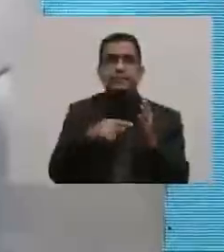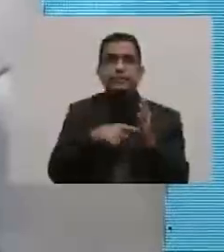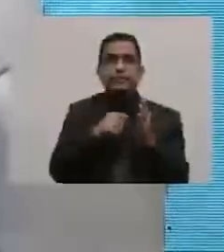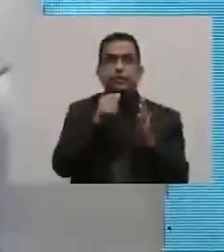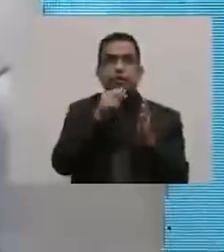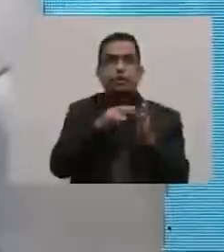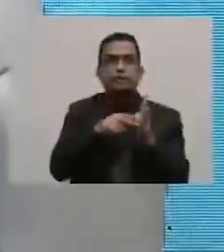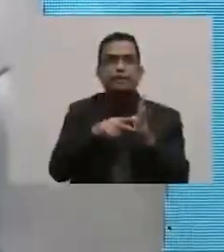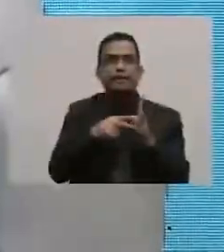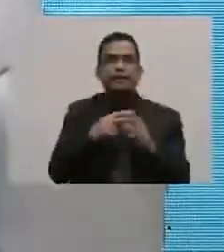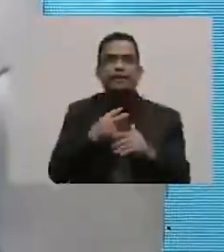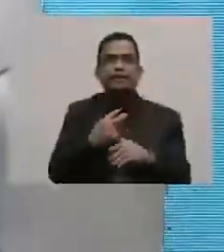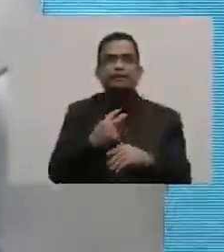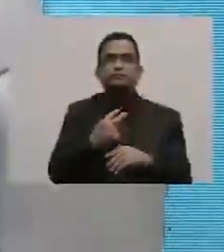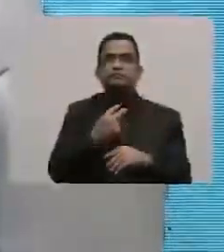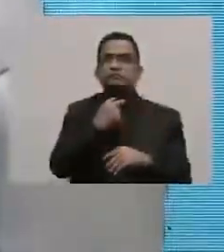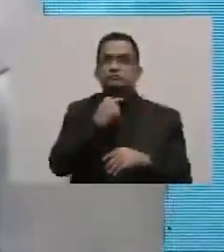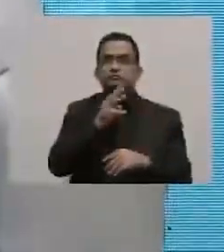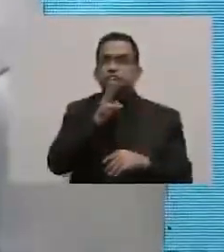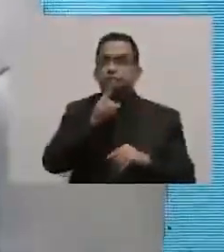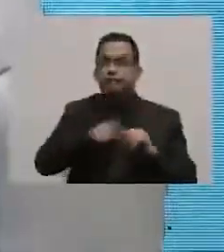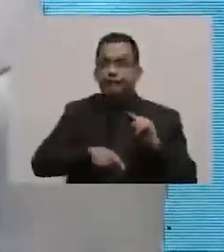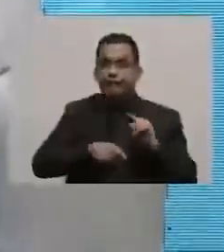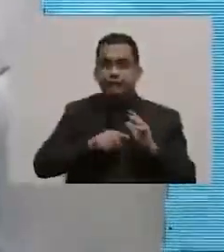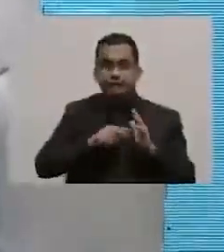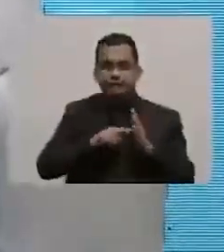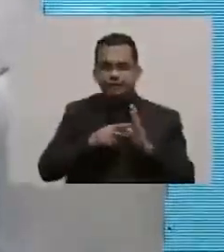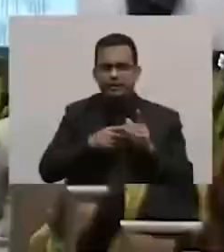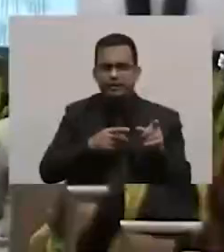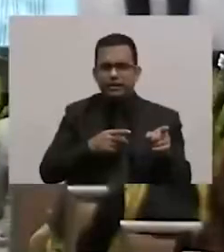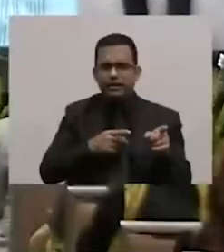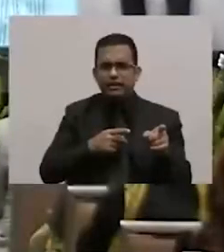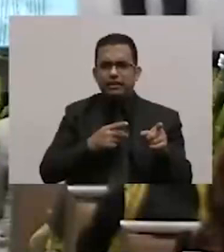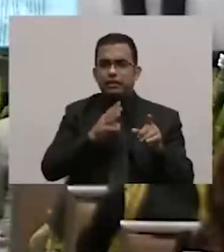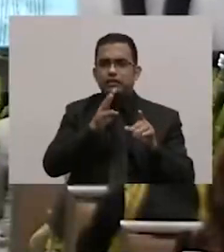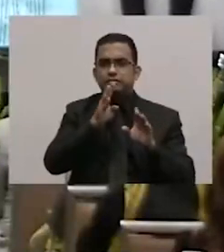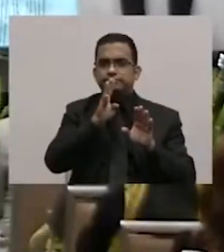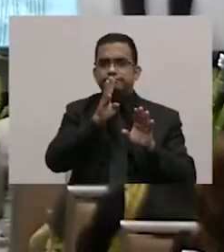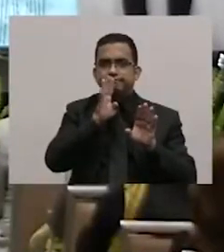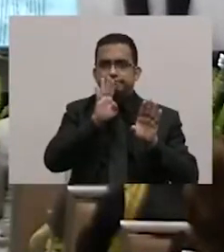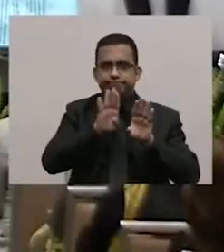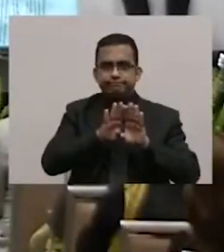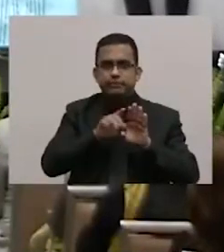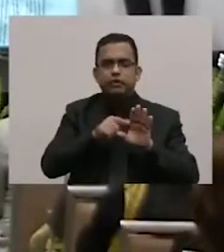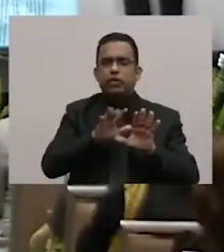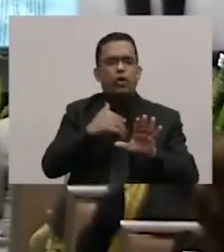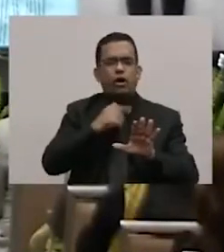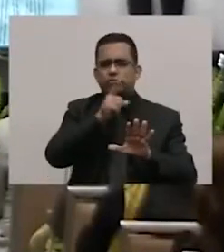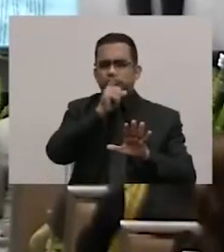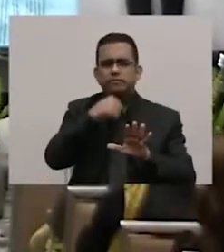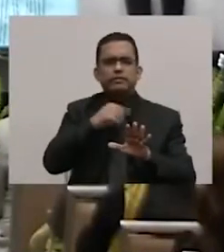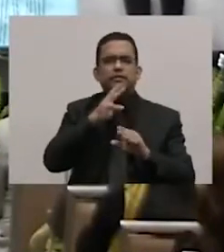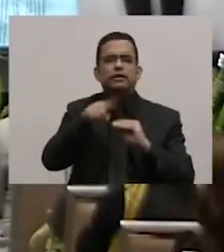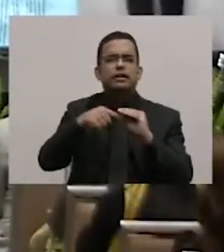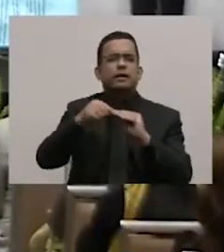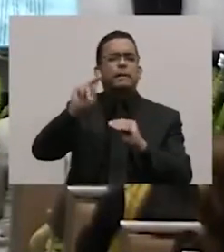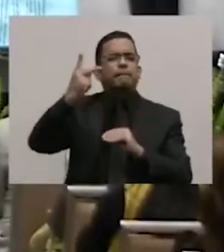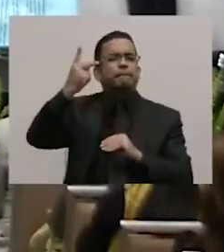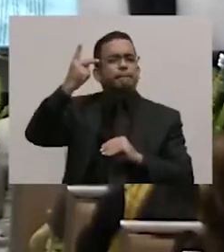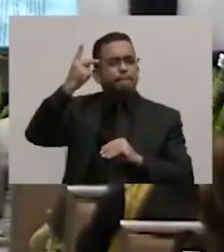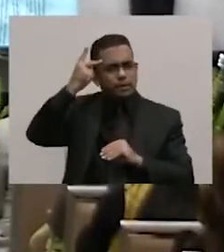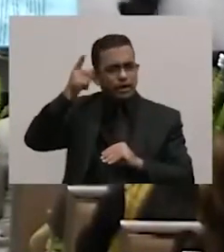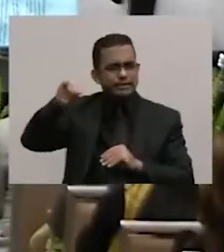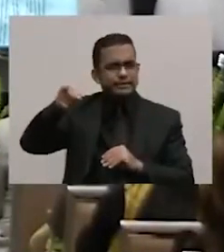persona que no puede hablar. No, perdón. Es importante perdón, porque dices que vota por un mudo y acaba de ganar una película política, con un mudo. Políticamente sí. Hablando, aquella persona